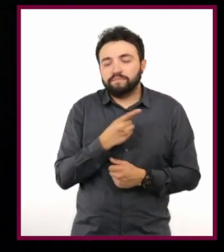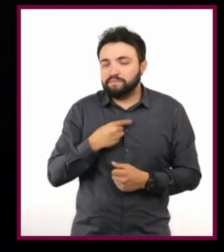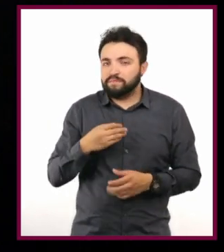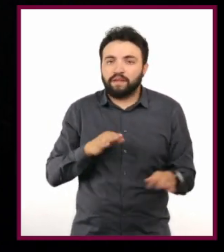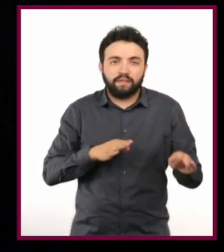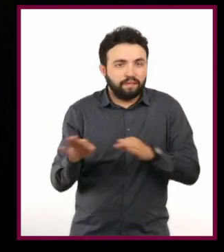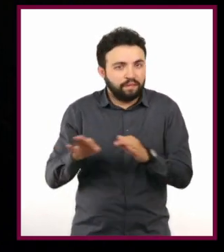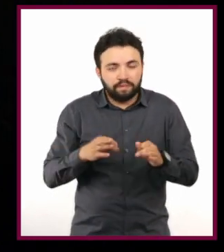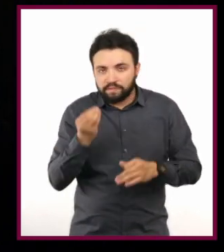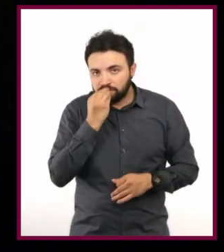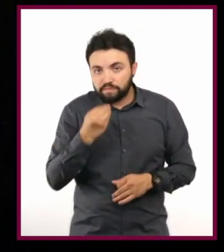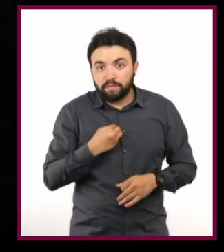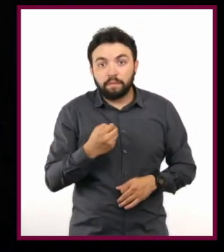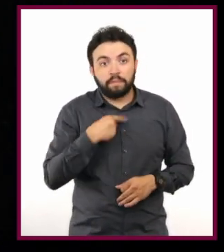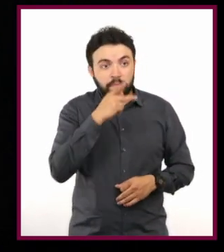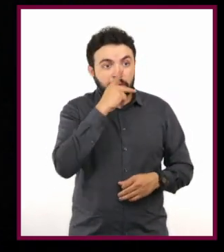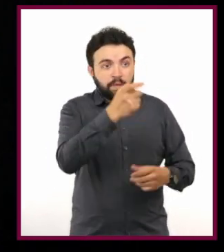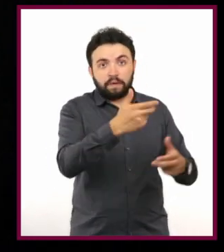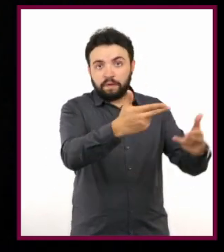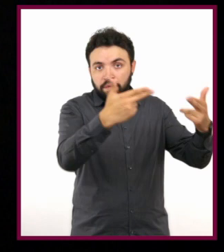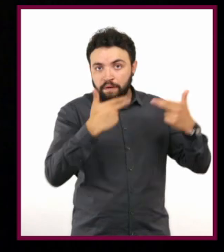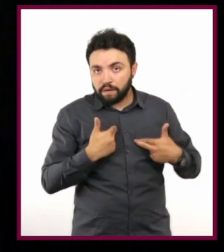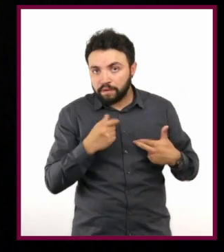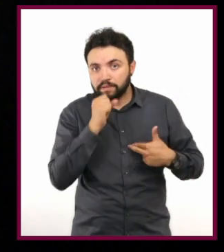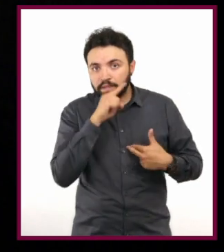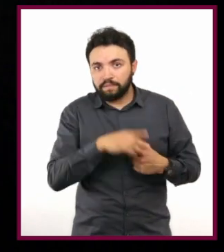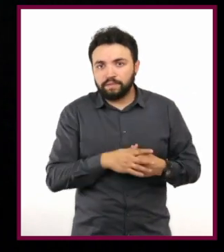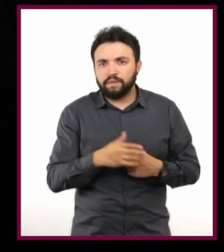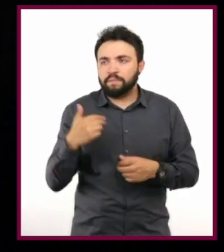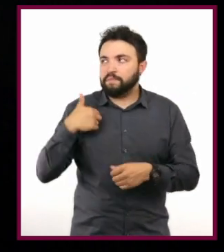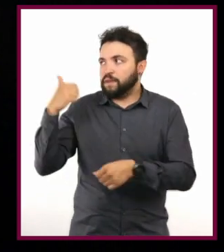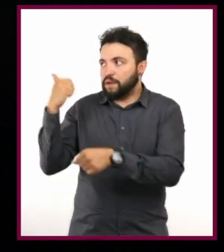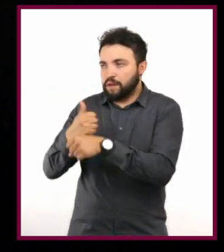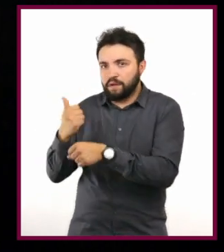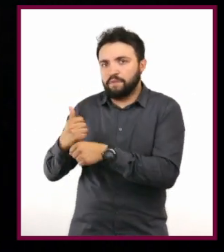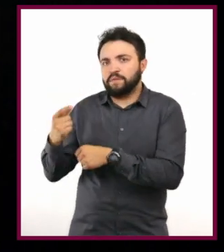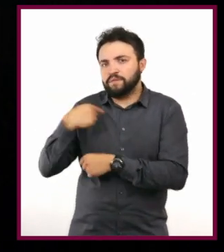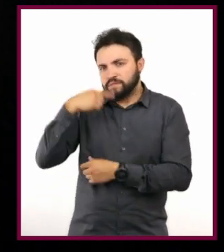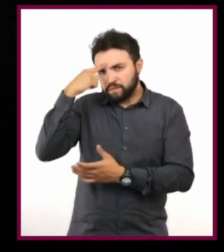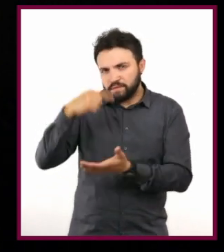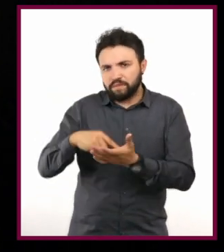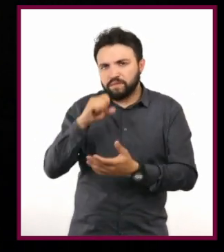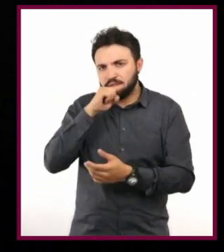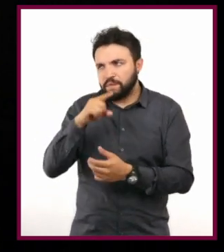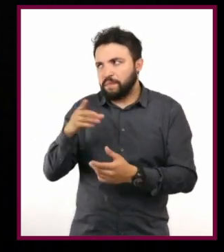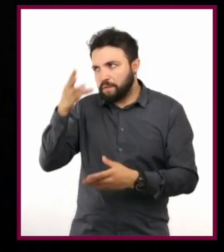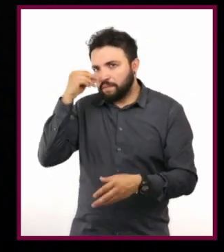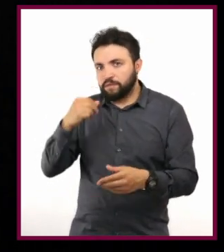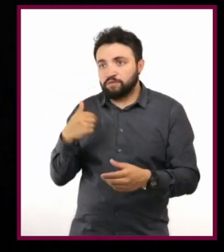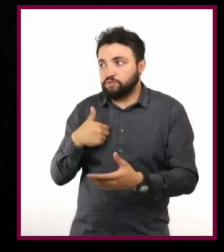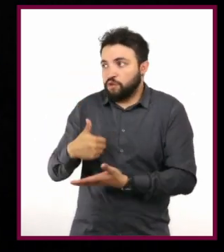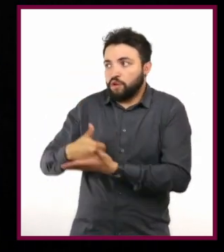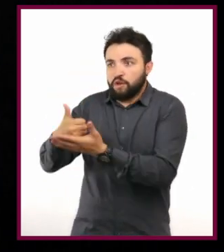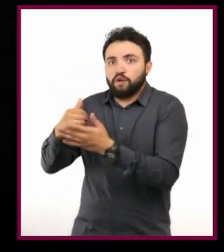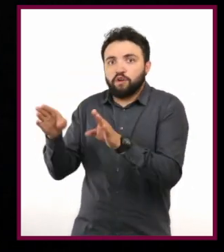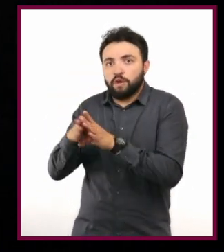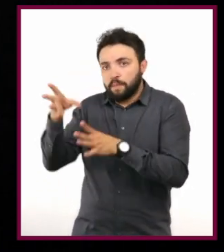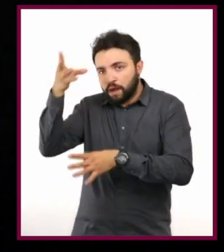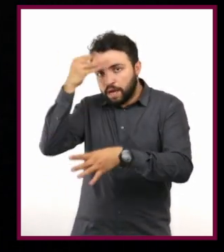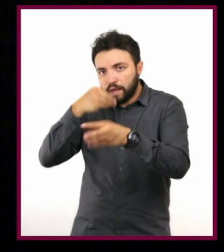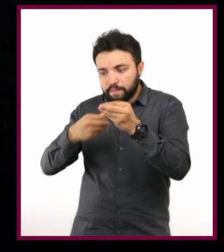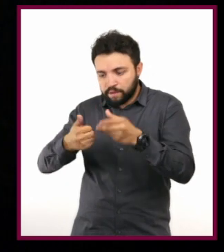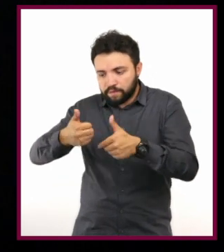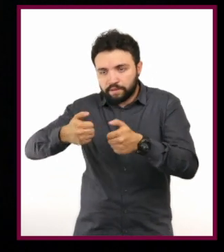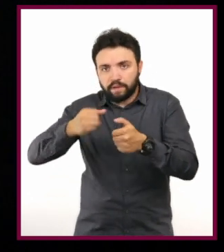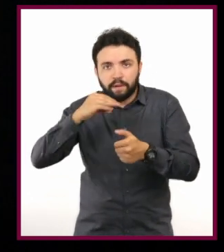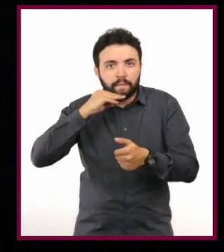Y mi papá me transmitió eso a mí. Creo que el abuelo también ha aprendido de mí. Yo le enseñé a mandar mensajes de texto